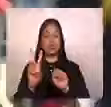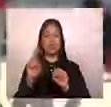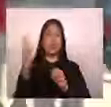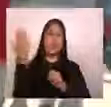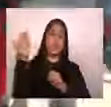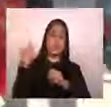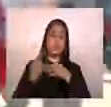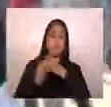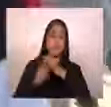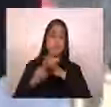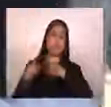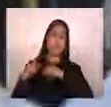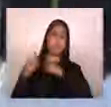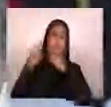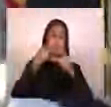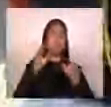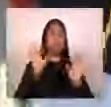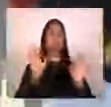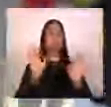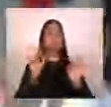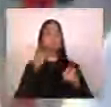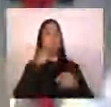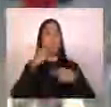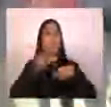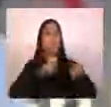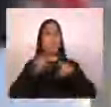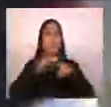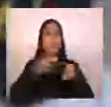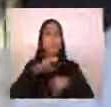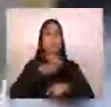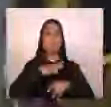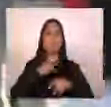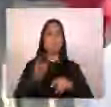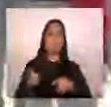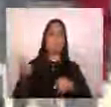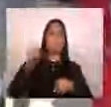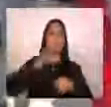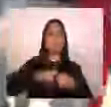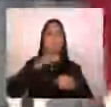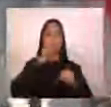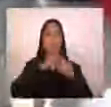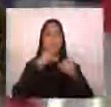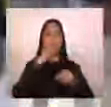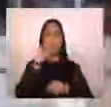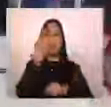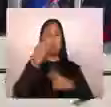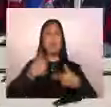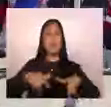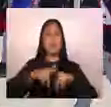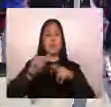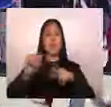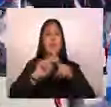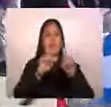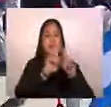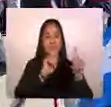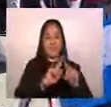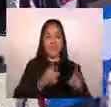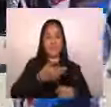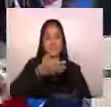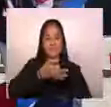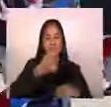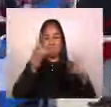inicios ha sido una banda altamente competitiva, logrando posicionarse entre los primeros lugares de cada una de las